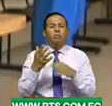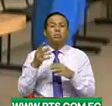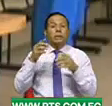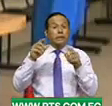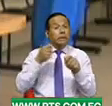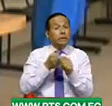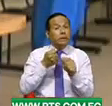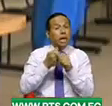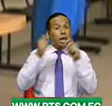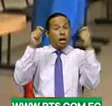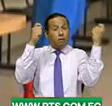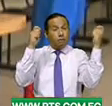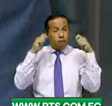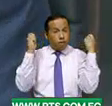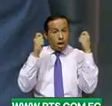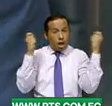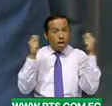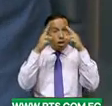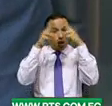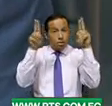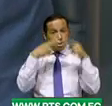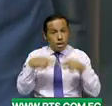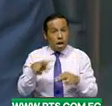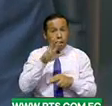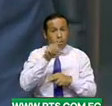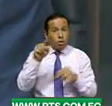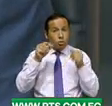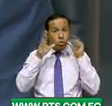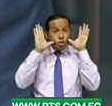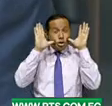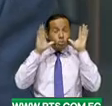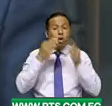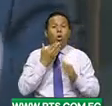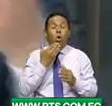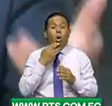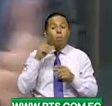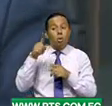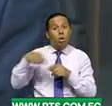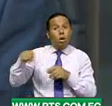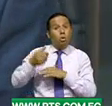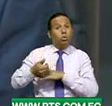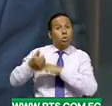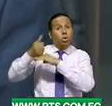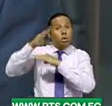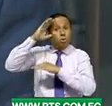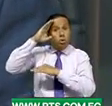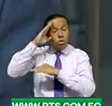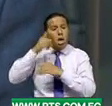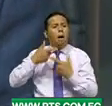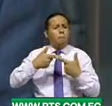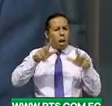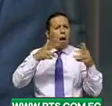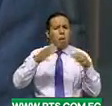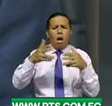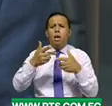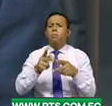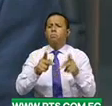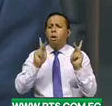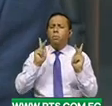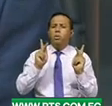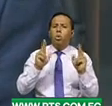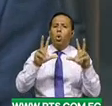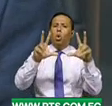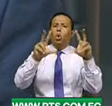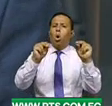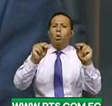de Navidad y fin de año. Las intendencias no van a emitir los permisos para estos eventos públicos y en todos los eventos que requieren